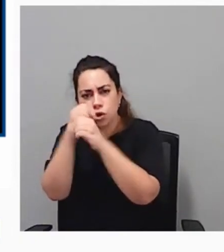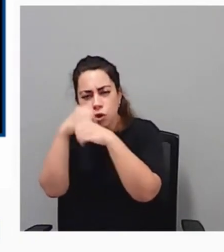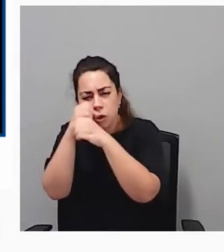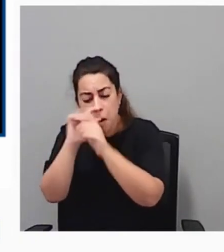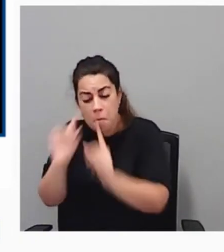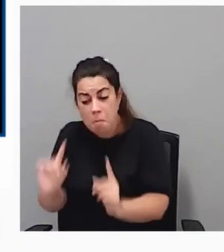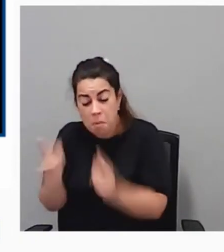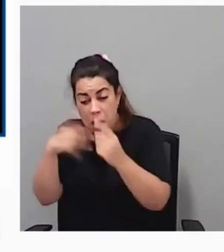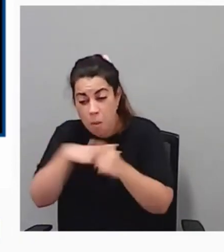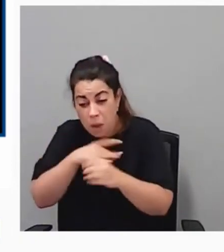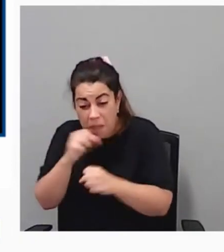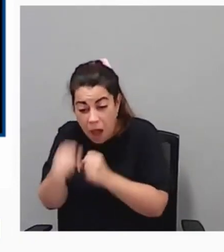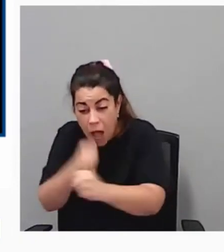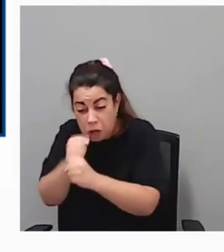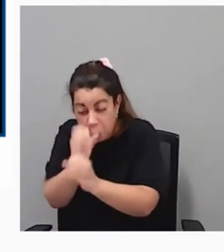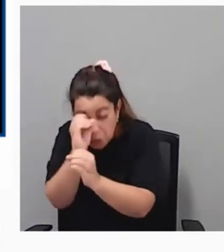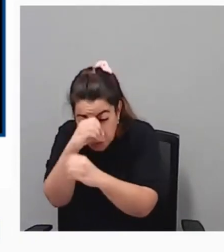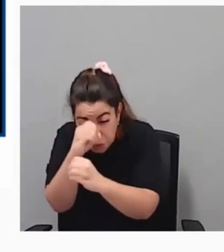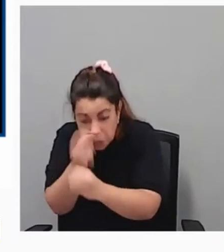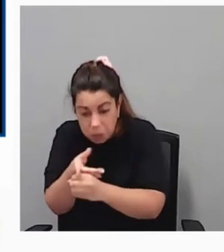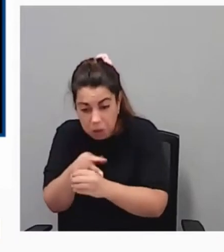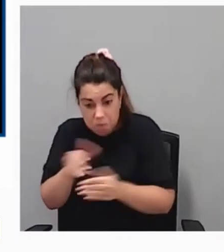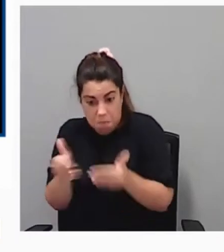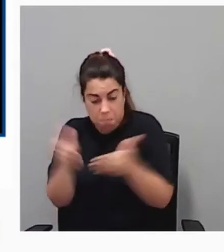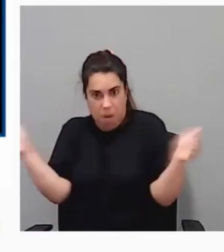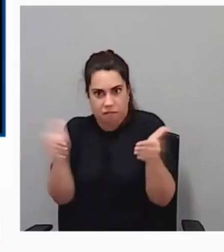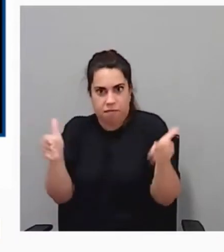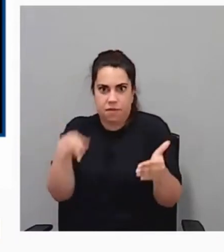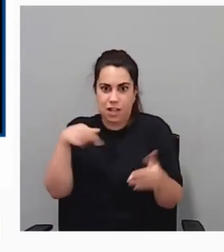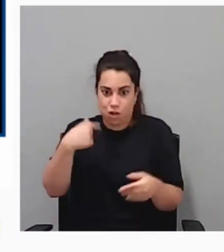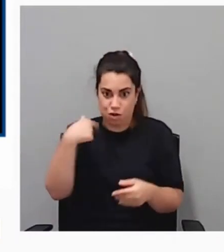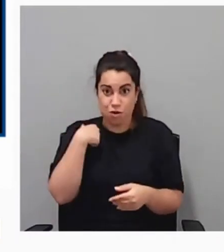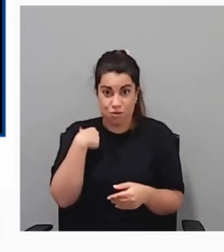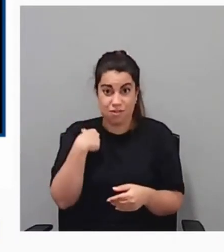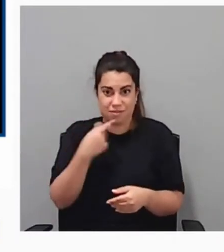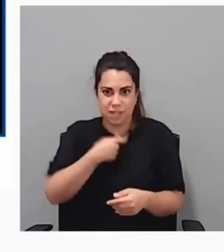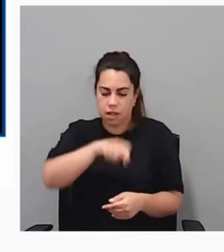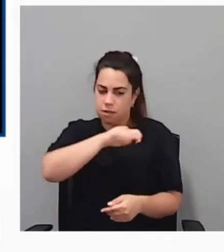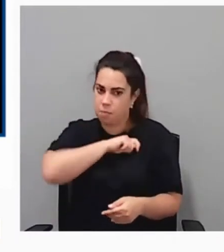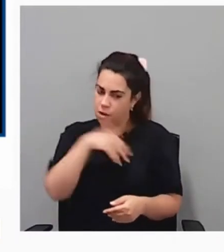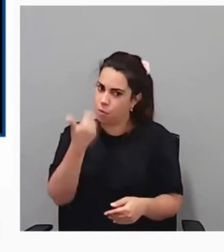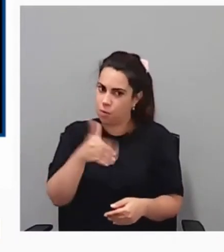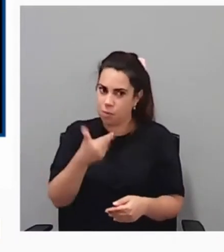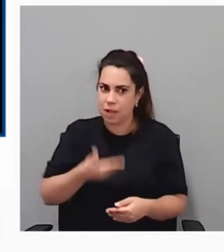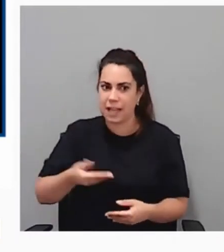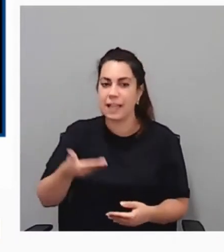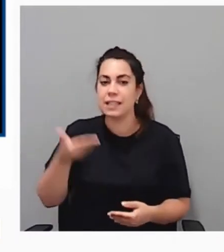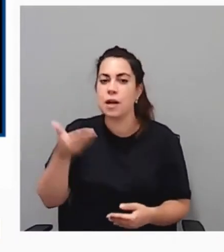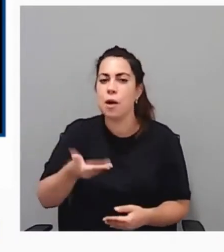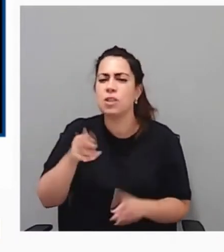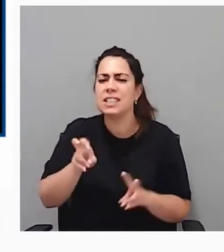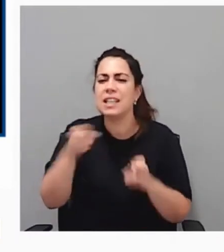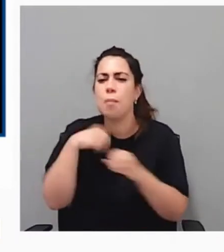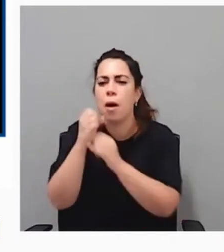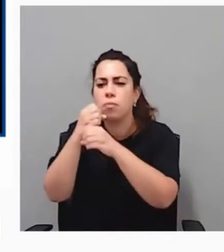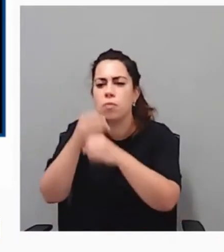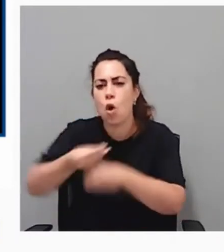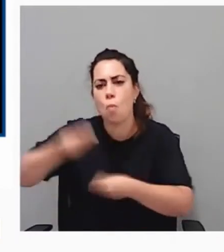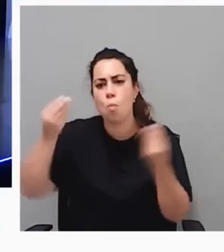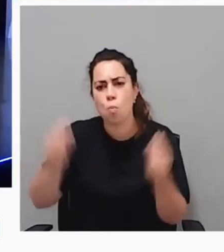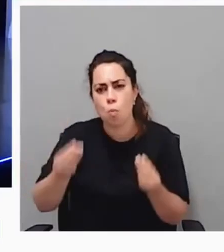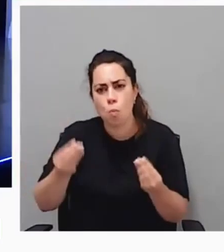átomos. Yo me dediqué a esto. España es muy fuerte en esto. Hay una historia interesante y bonita de por qué España es muy buena en microscopías túnel de